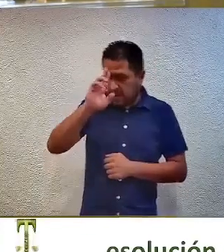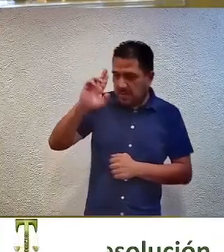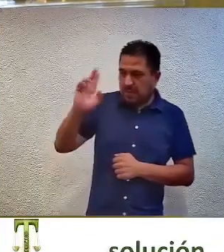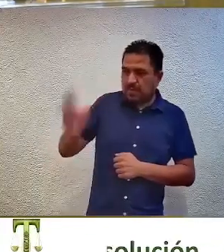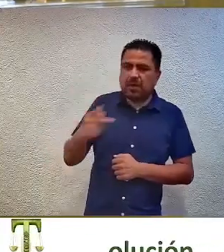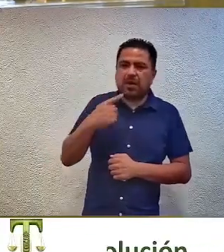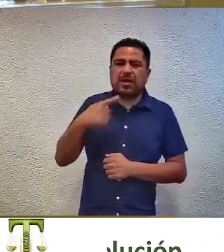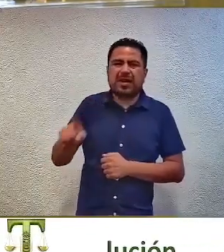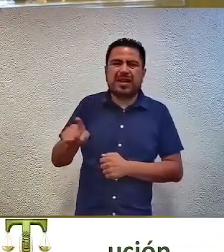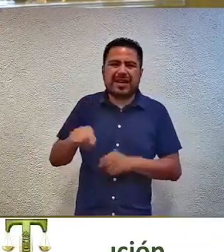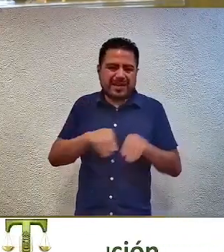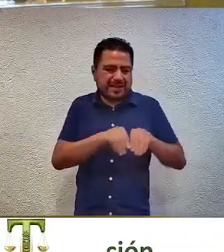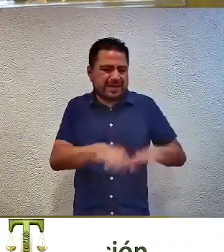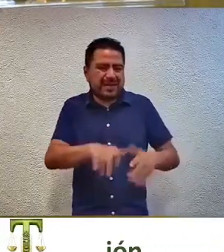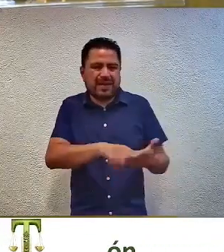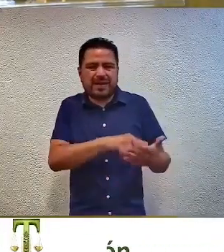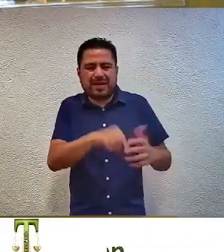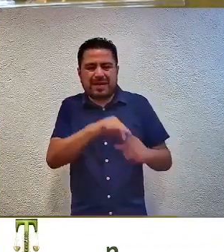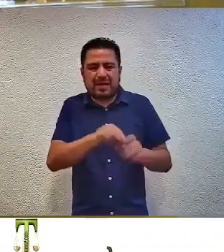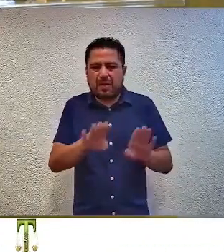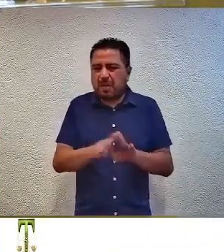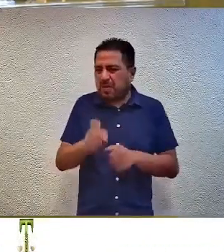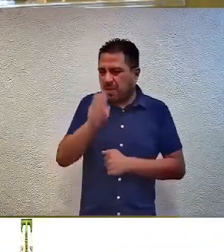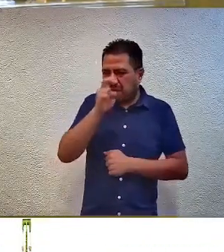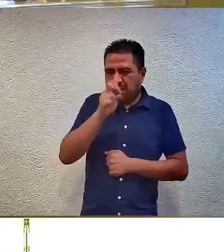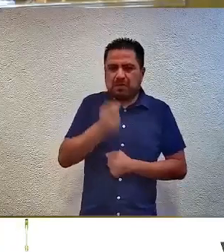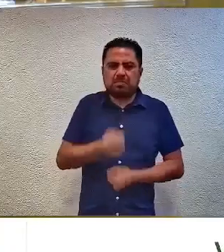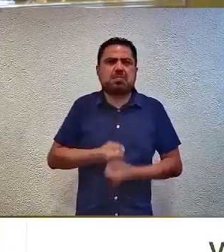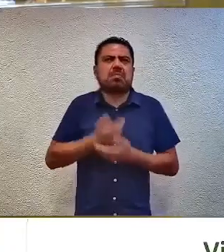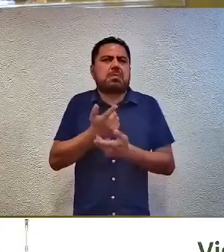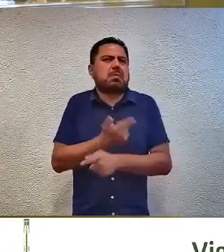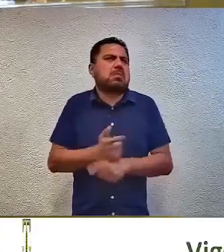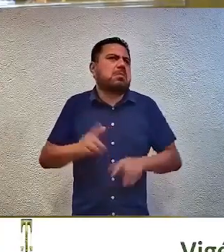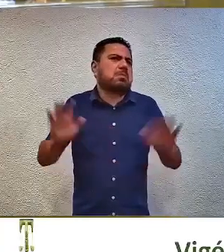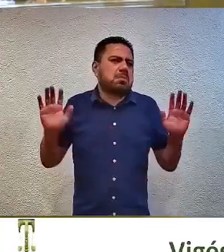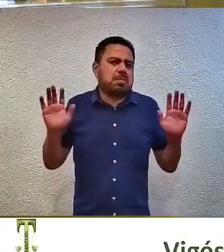la propaganda política electoral, como restricción a la libertad de expresión,